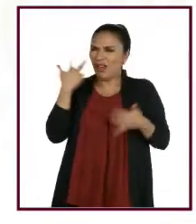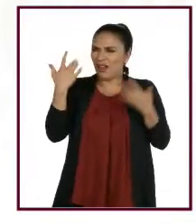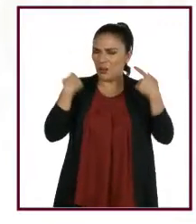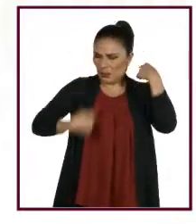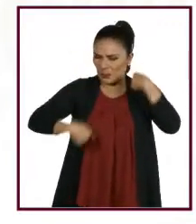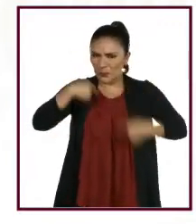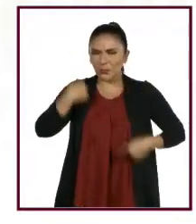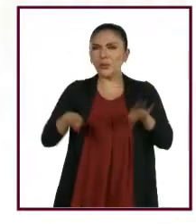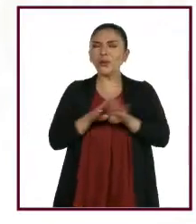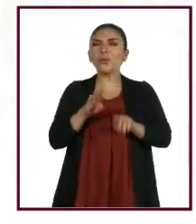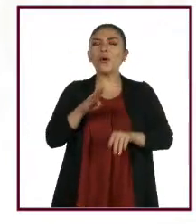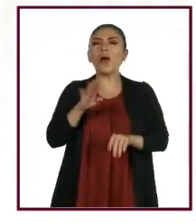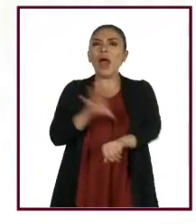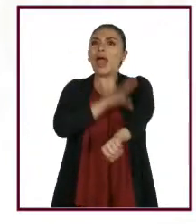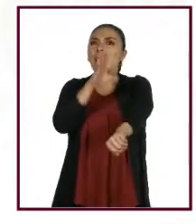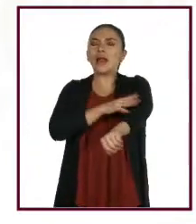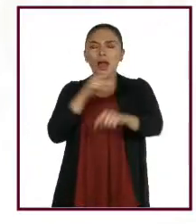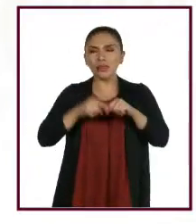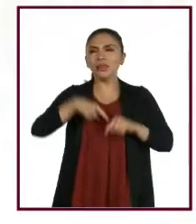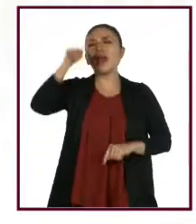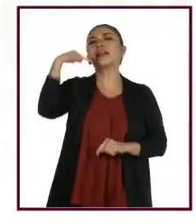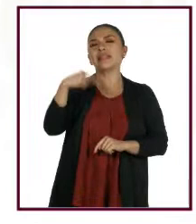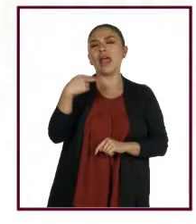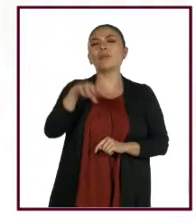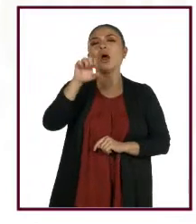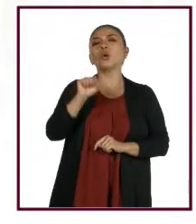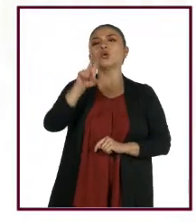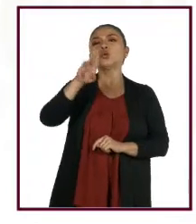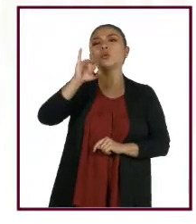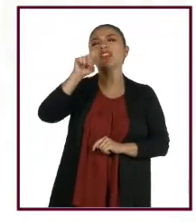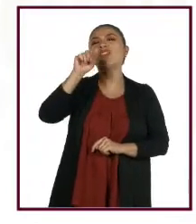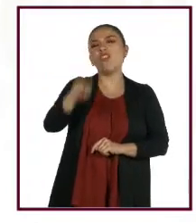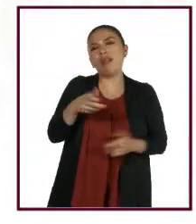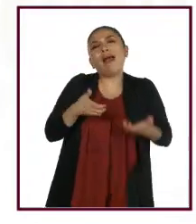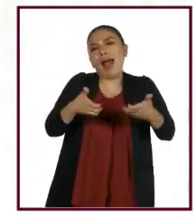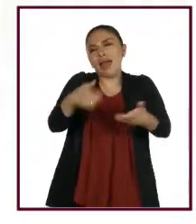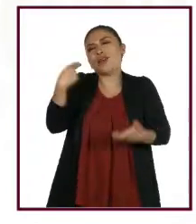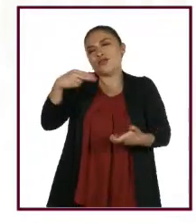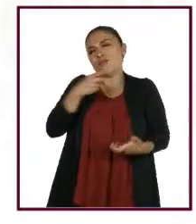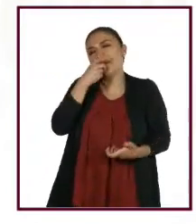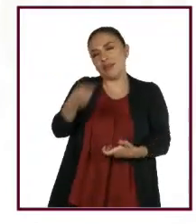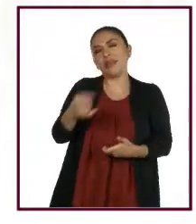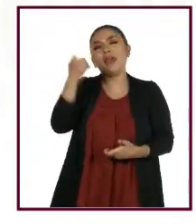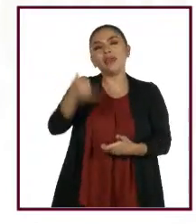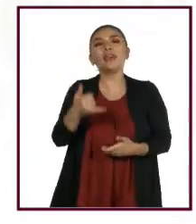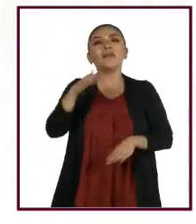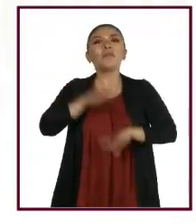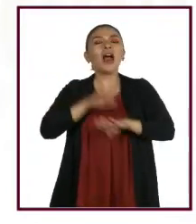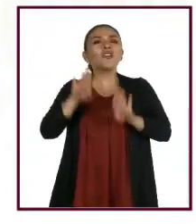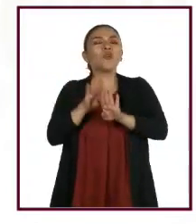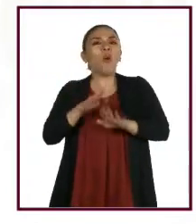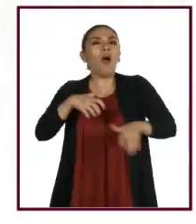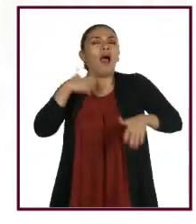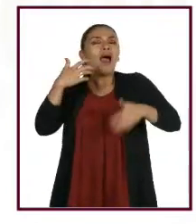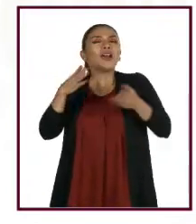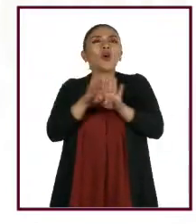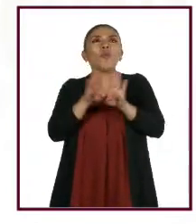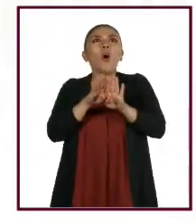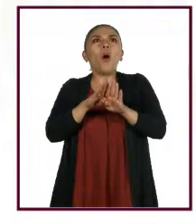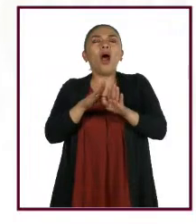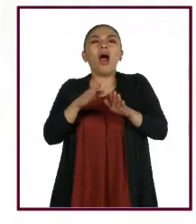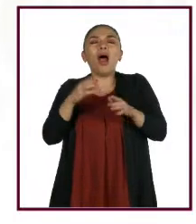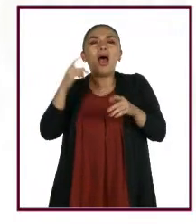el subidón, que así le llaman en las calles, y euforia. Y posteriormente, conforme